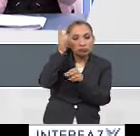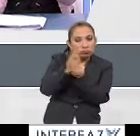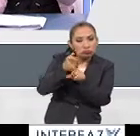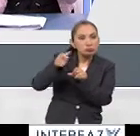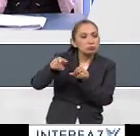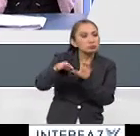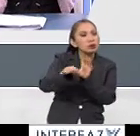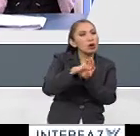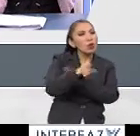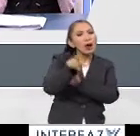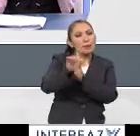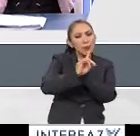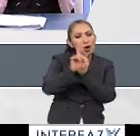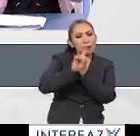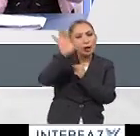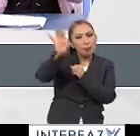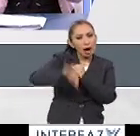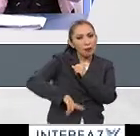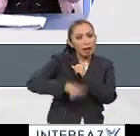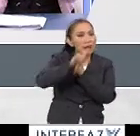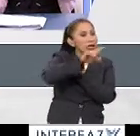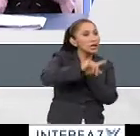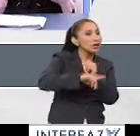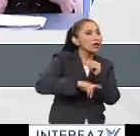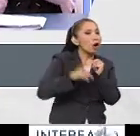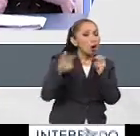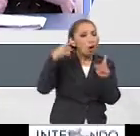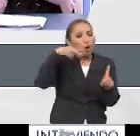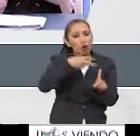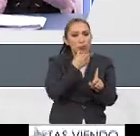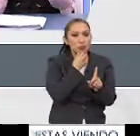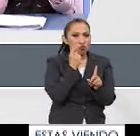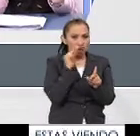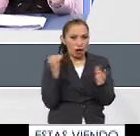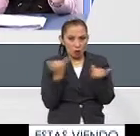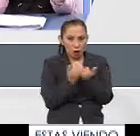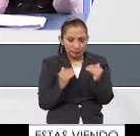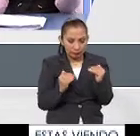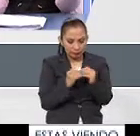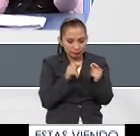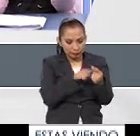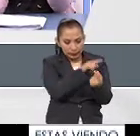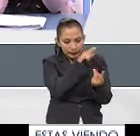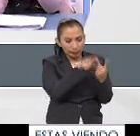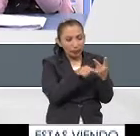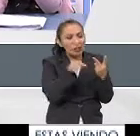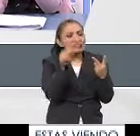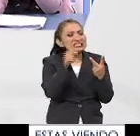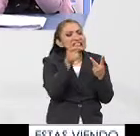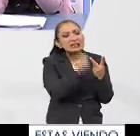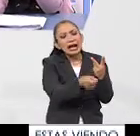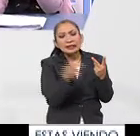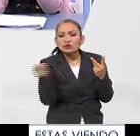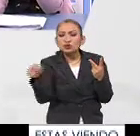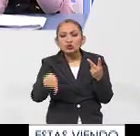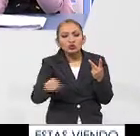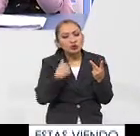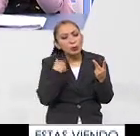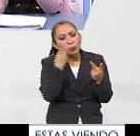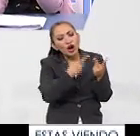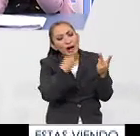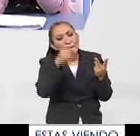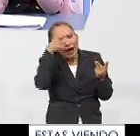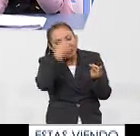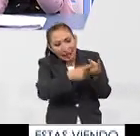identificar cuál es un problema público y un problema público con perspectiva de género. Después, ¿en qué consiste la formulación,